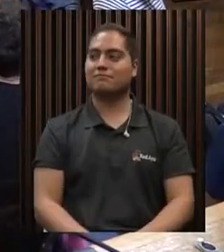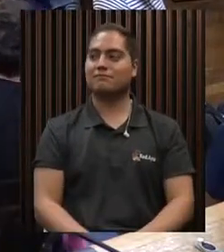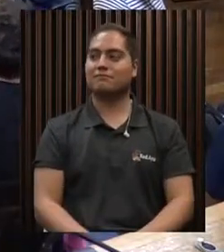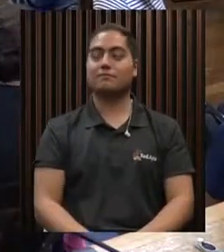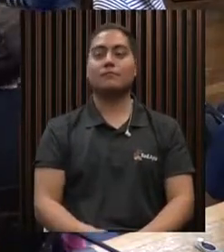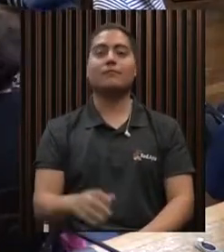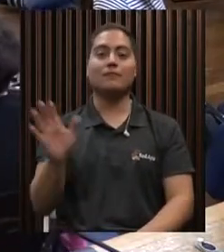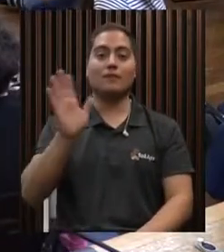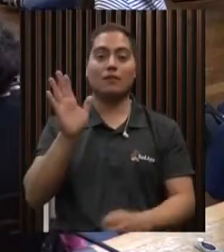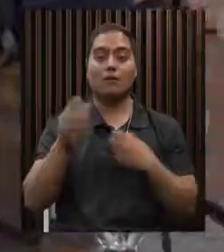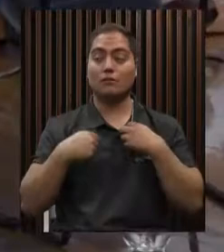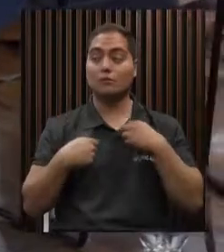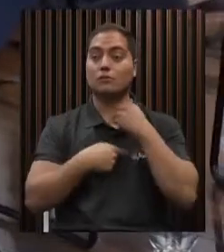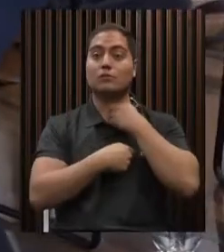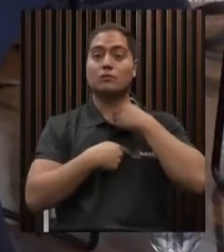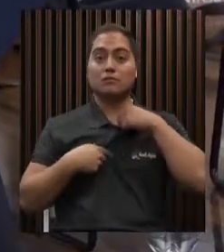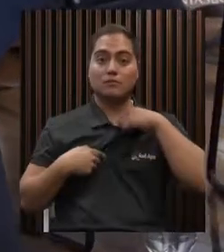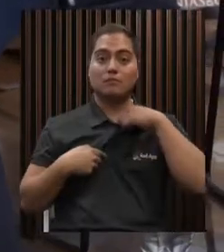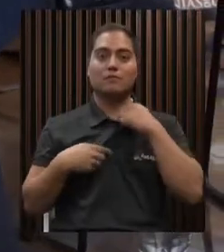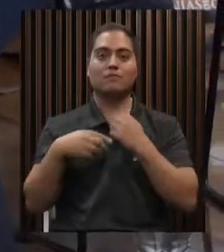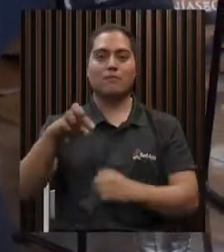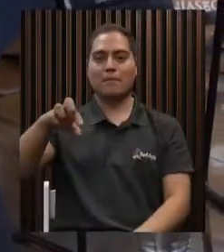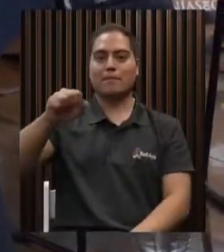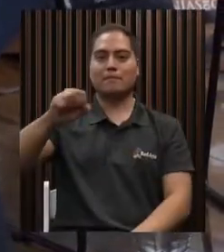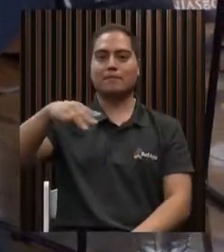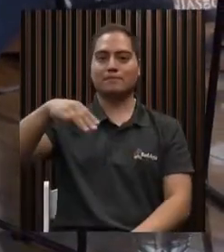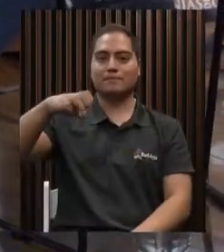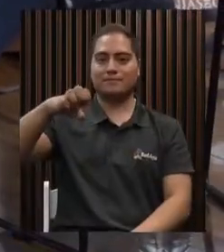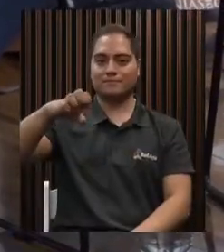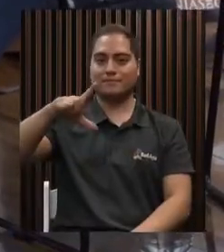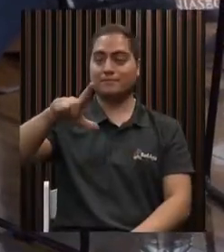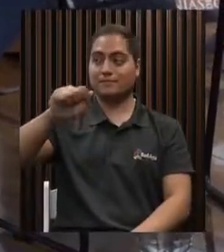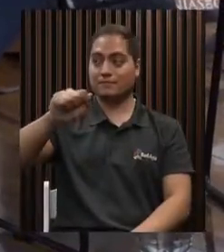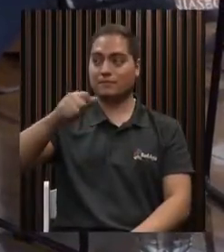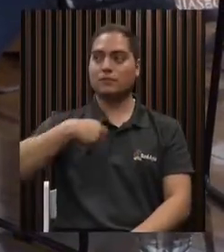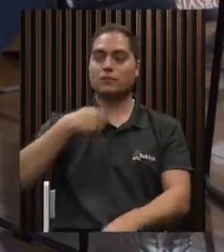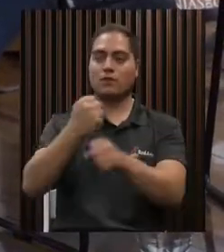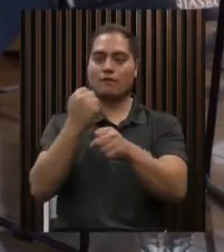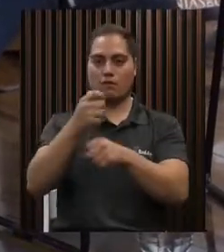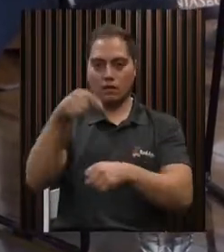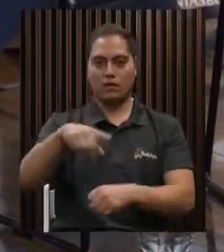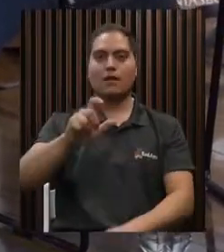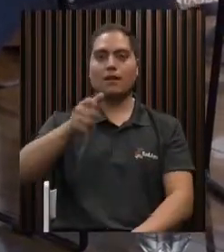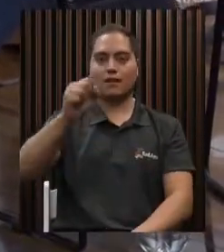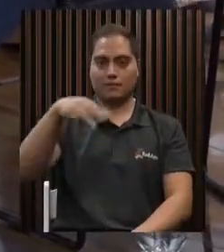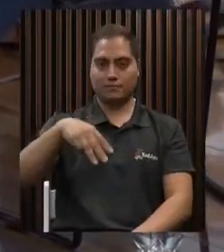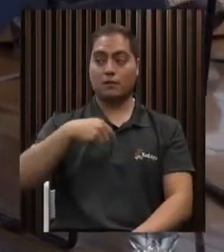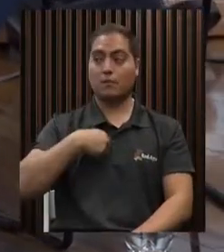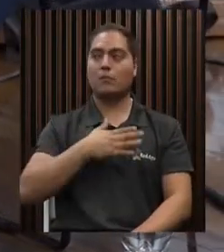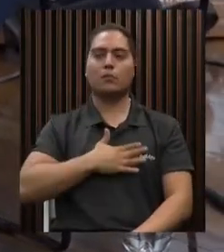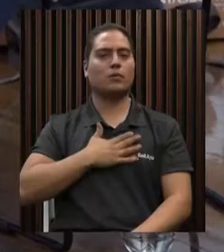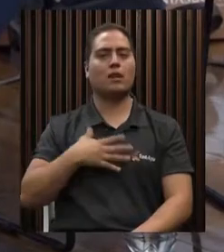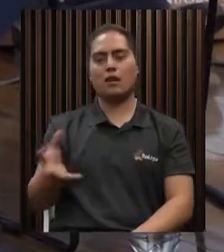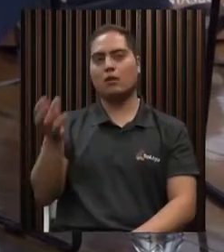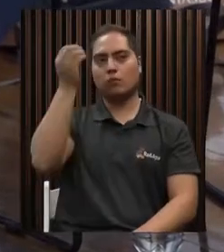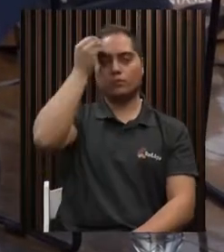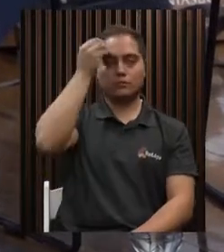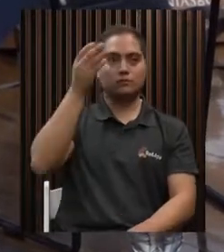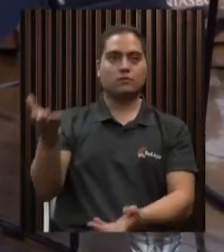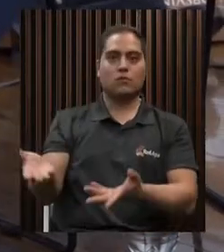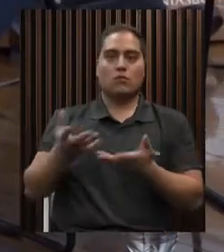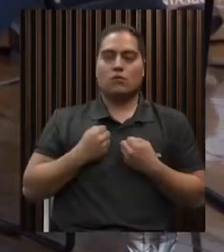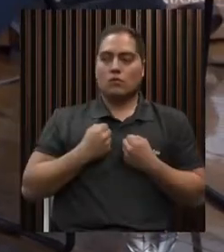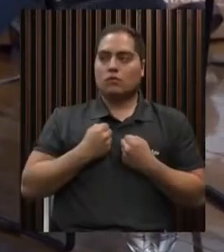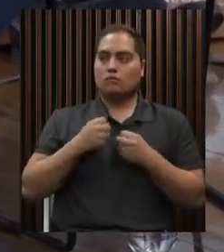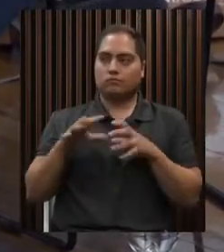Hola, yo soy Pamela, trabajo acá en GAM y lo que me gustaría llevarme de hoy es inspiración y fuerza